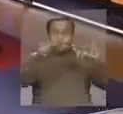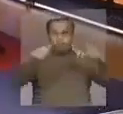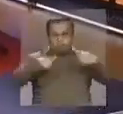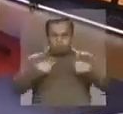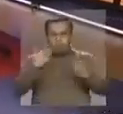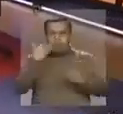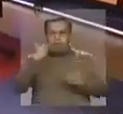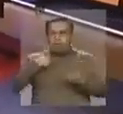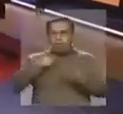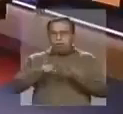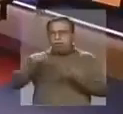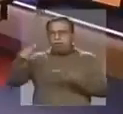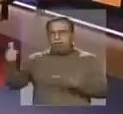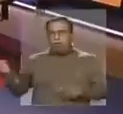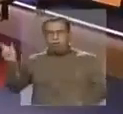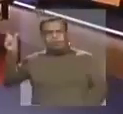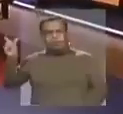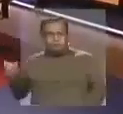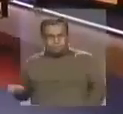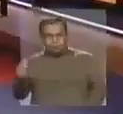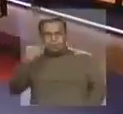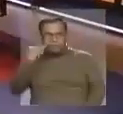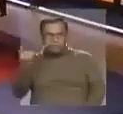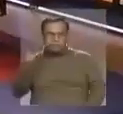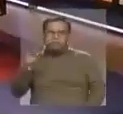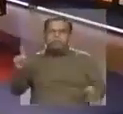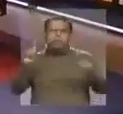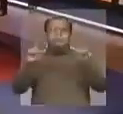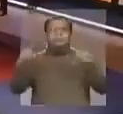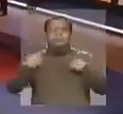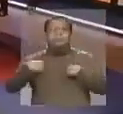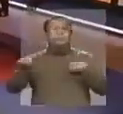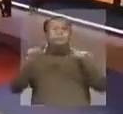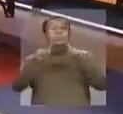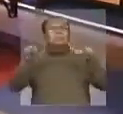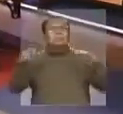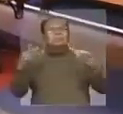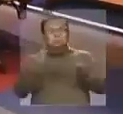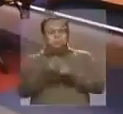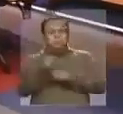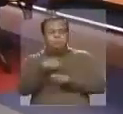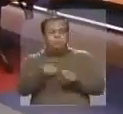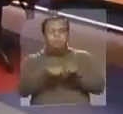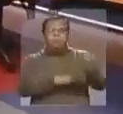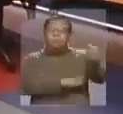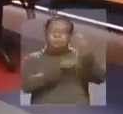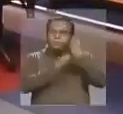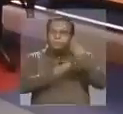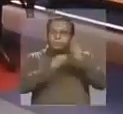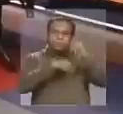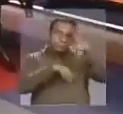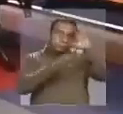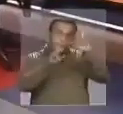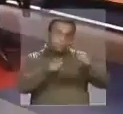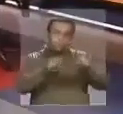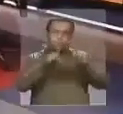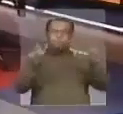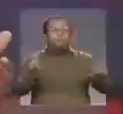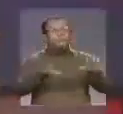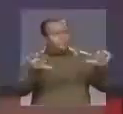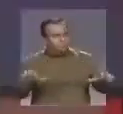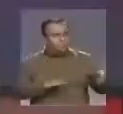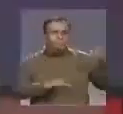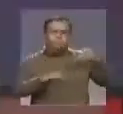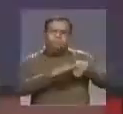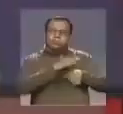mío, como en el caso de Evelyn, ¿sí? Entonces aquí el tema no es formación ni capacidad, sino es